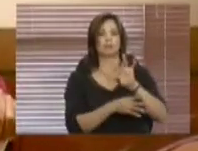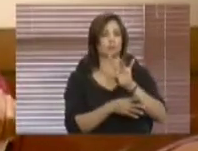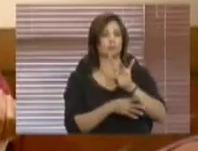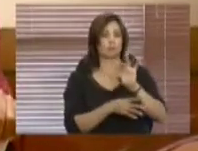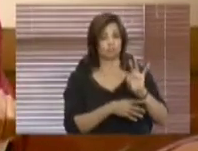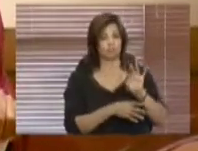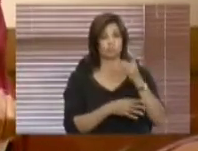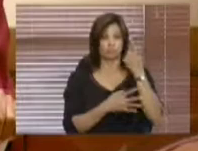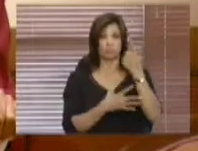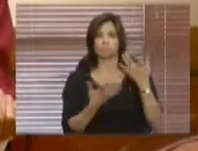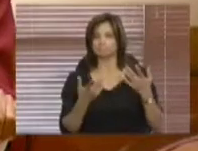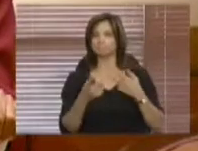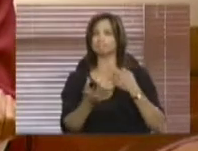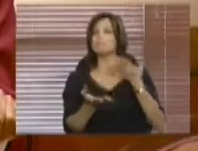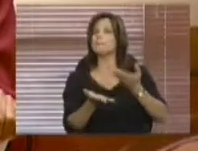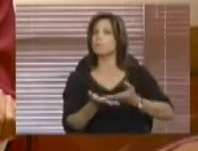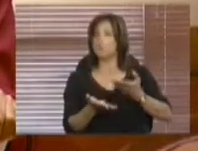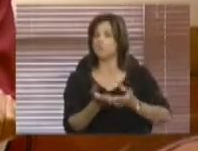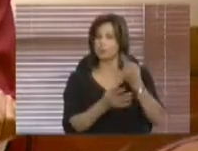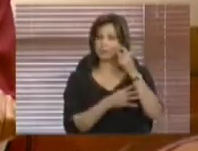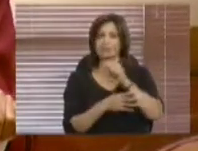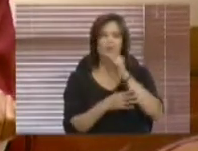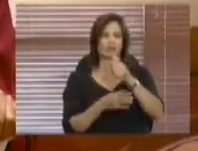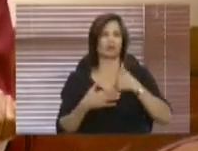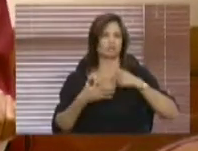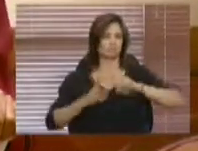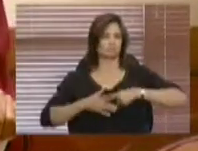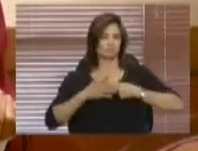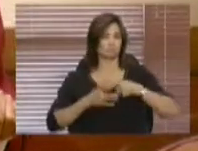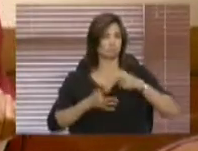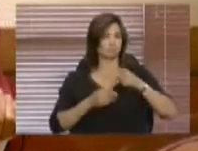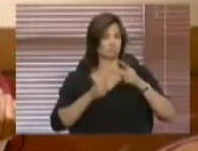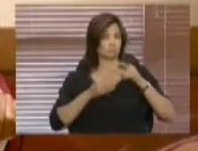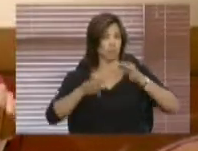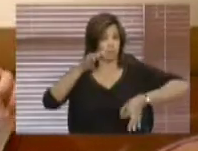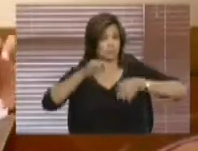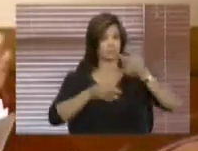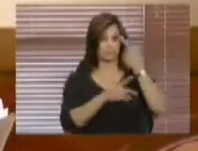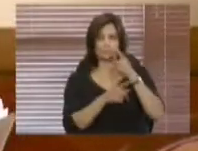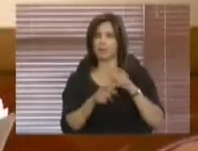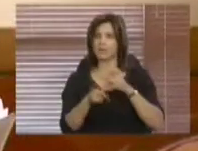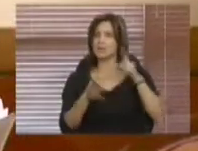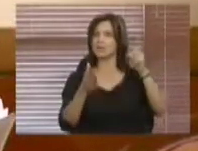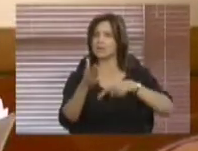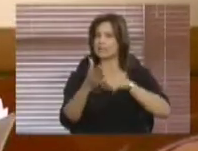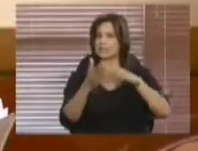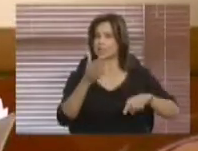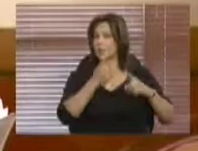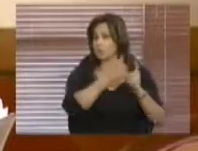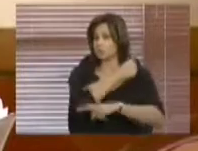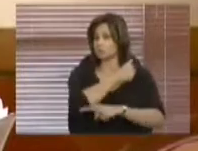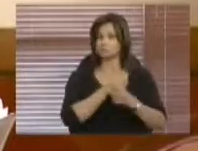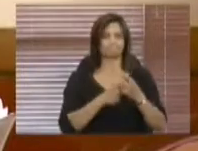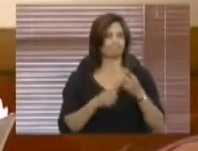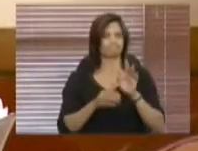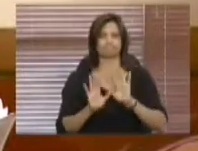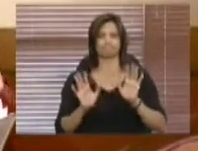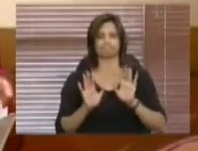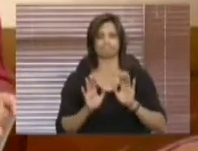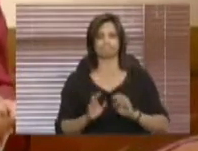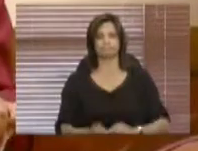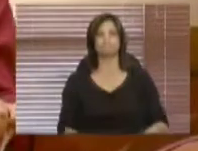3489, pues se comprobó que no se inició un proceso penal para la sanción de la infracción penal